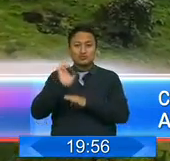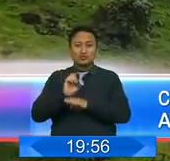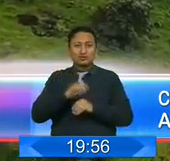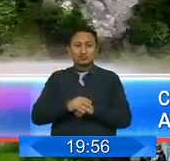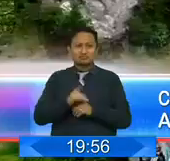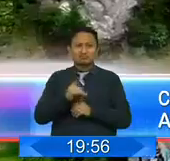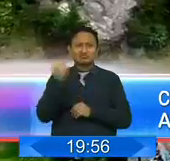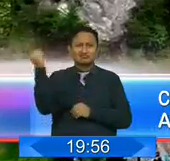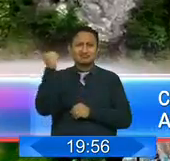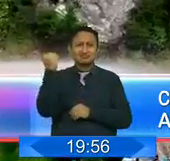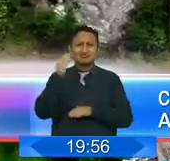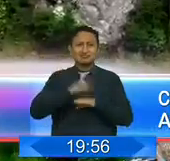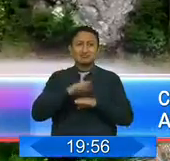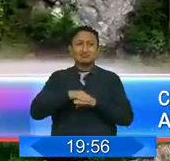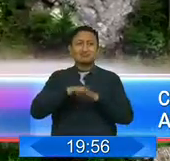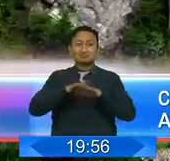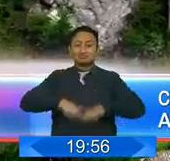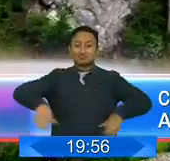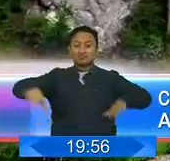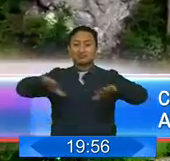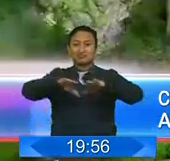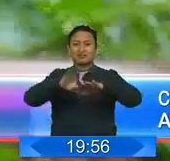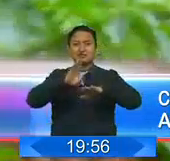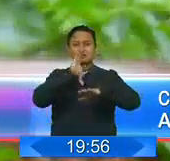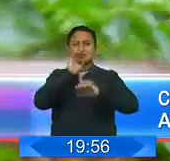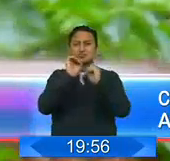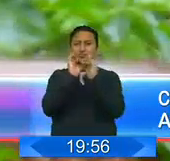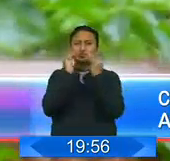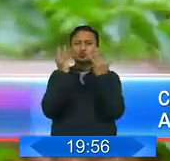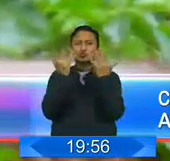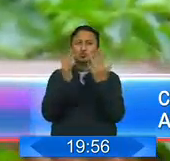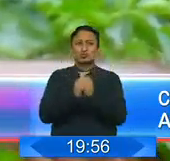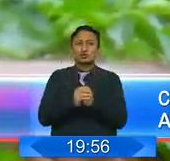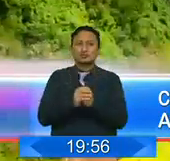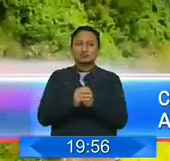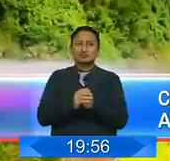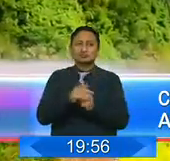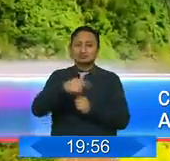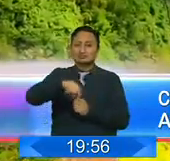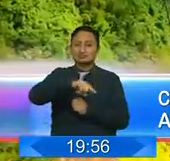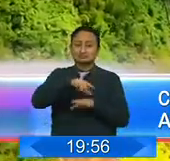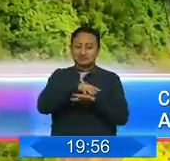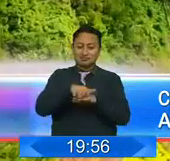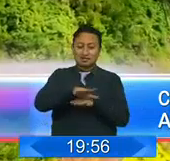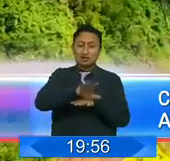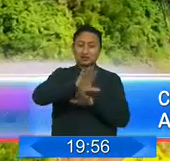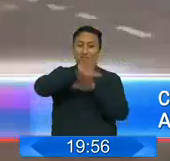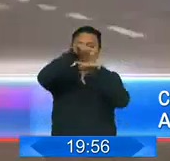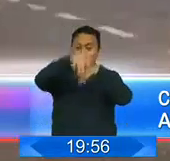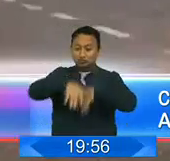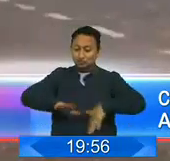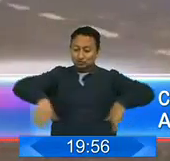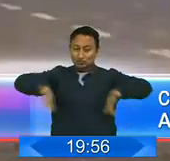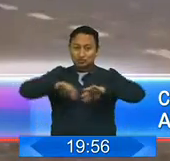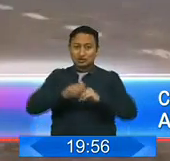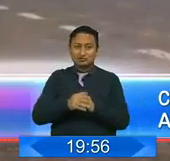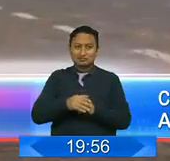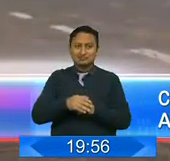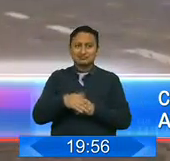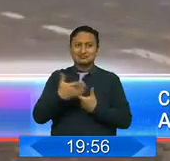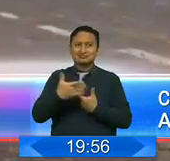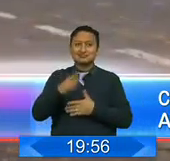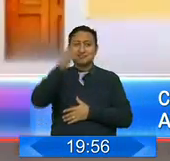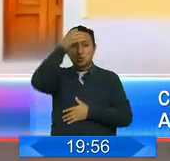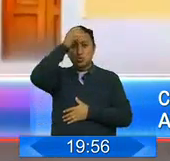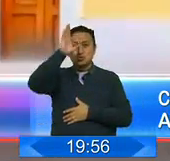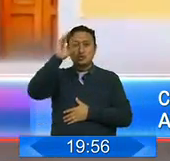es conocido como el Valle de la Eterna Primavera. Una tierra fértil rodeada por ríos y cascadas que guarda historia,